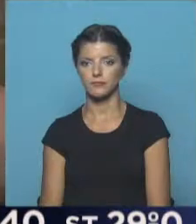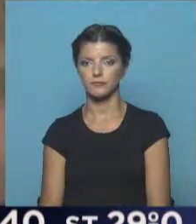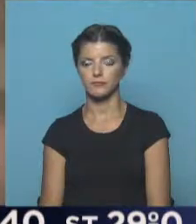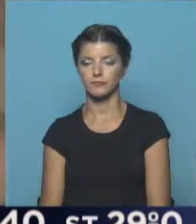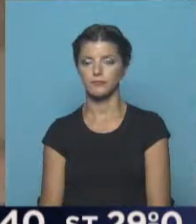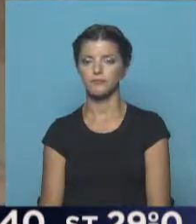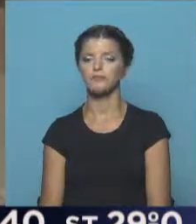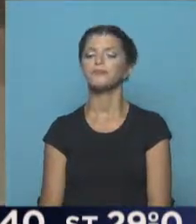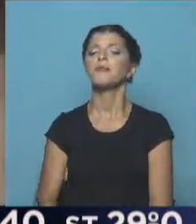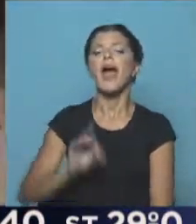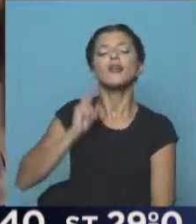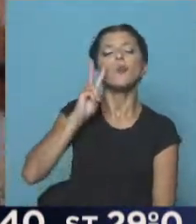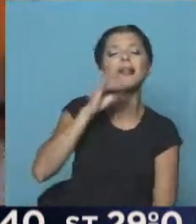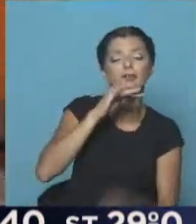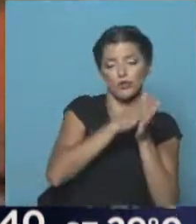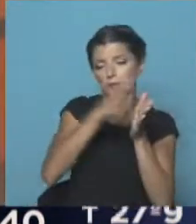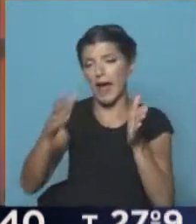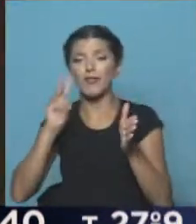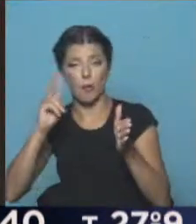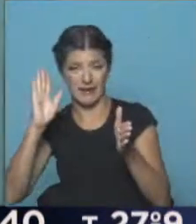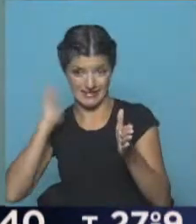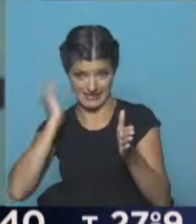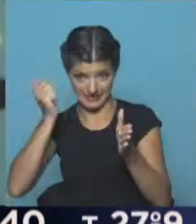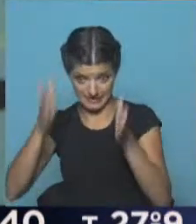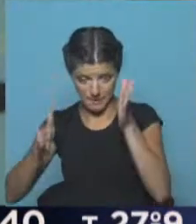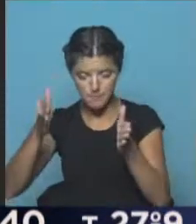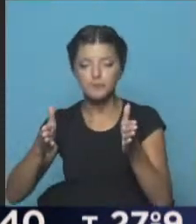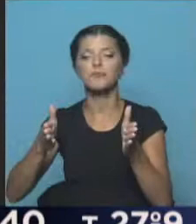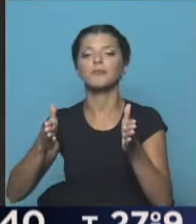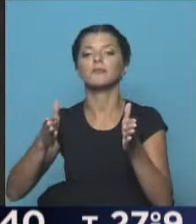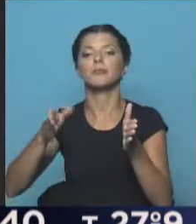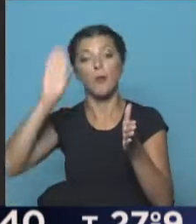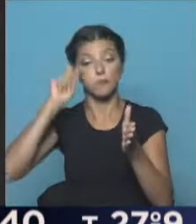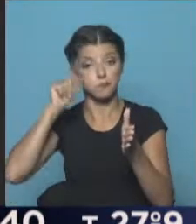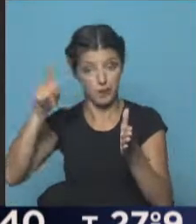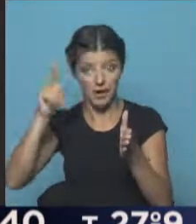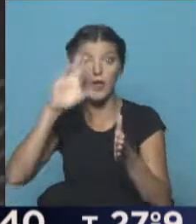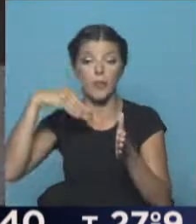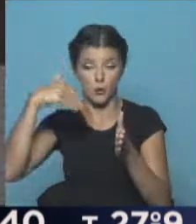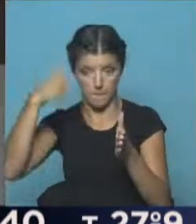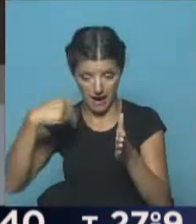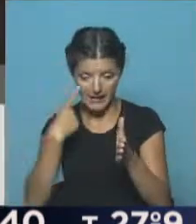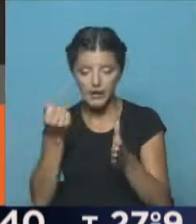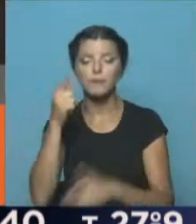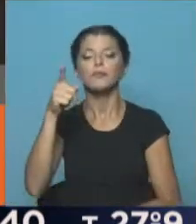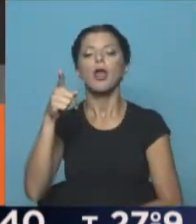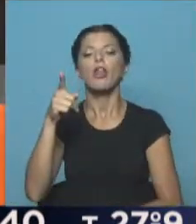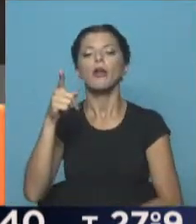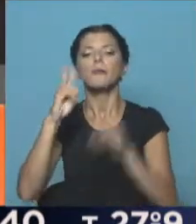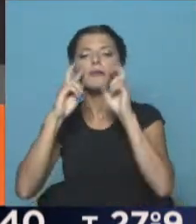entre el 2014 y el 2016 en los tribunales rumanos se llevan la investigación de